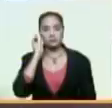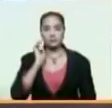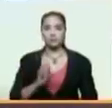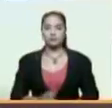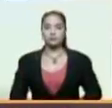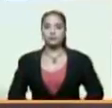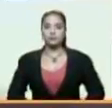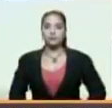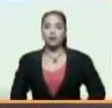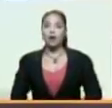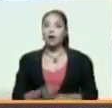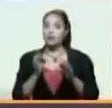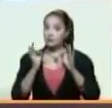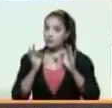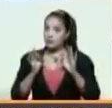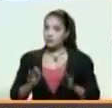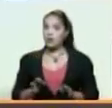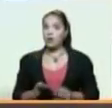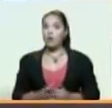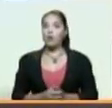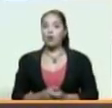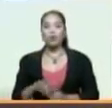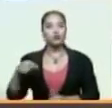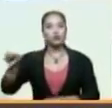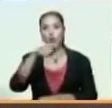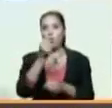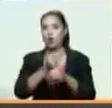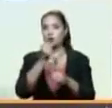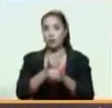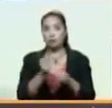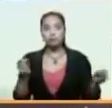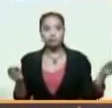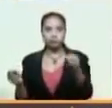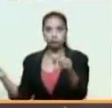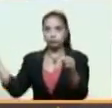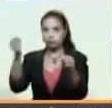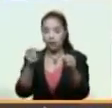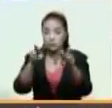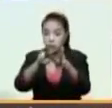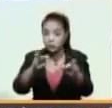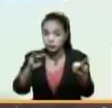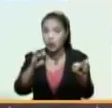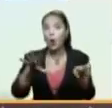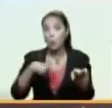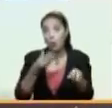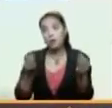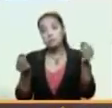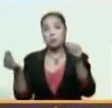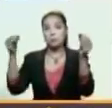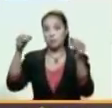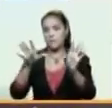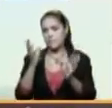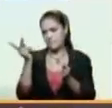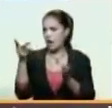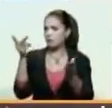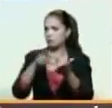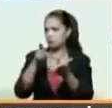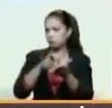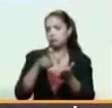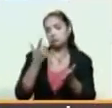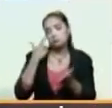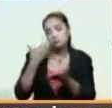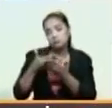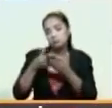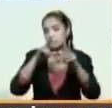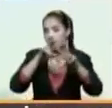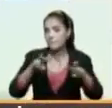Y seguramente los fiscales que hemos designado pudieran agregarse otros. Las diligencias que se van a